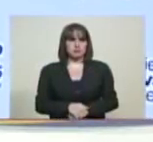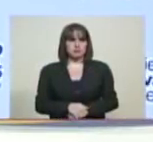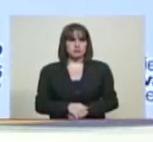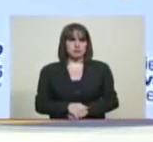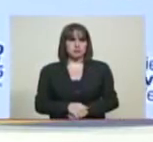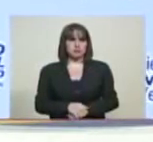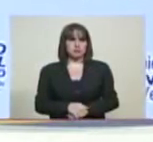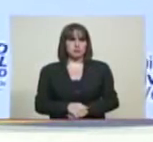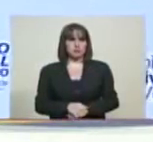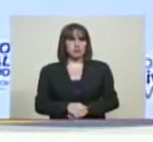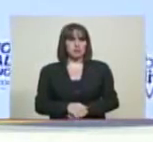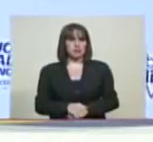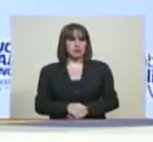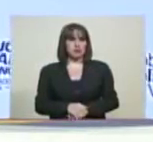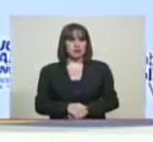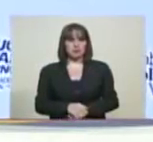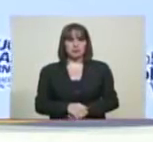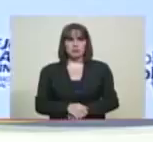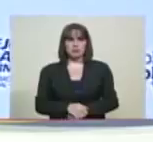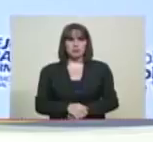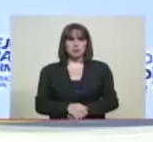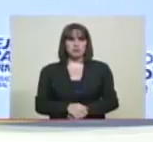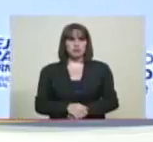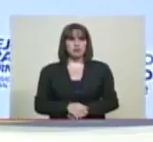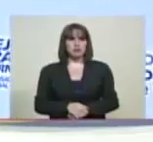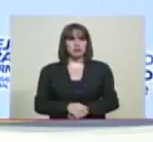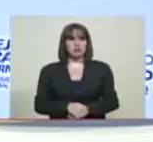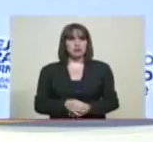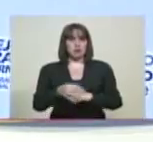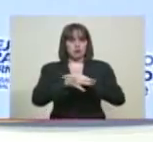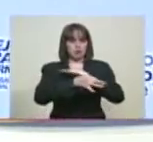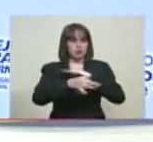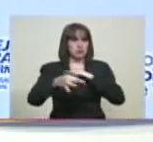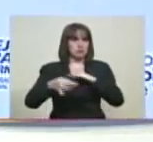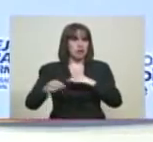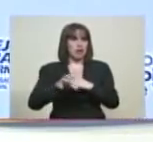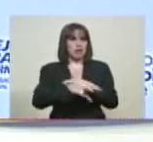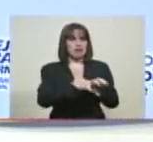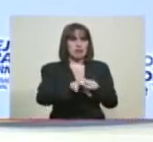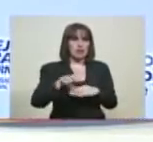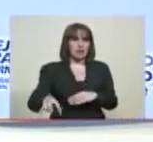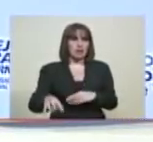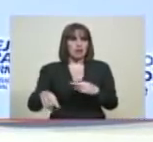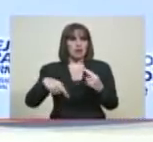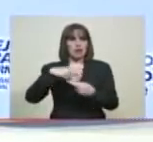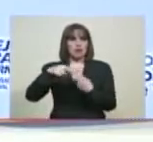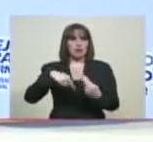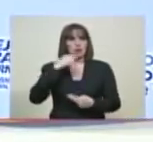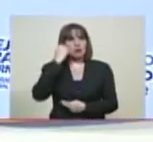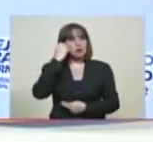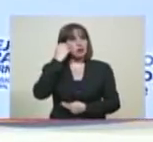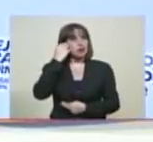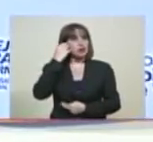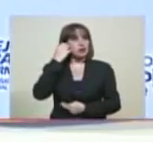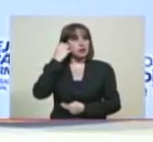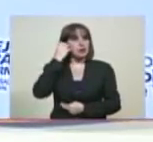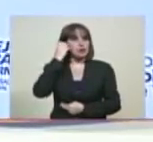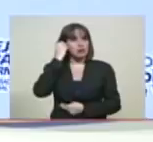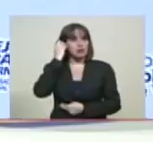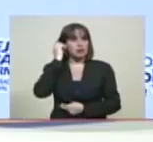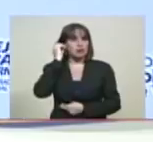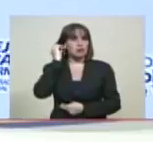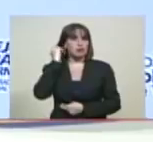productivo en cada territorio municipal estadal regional identificando las